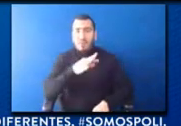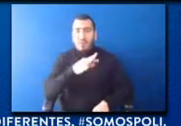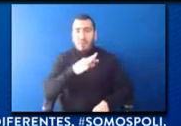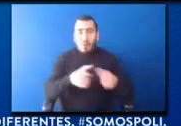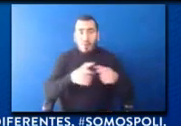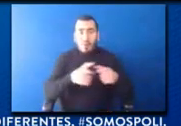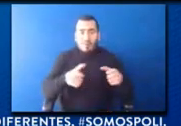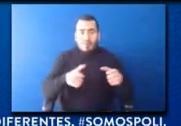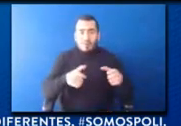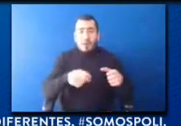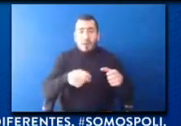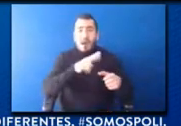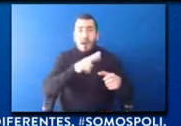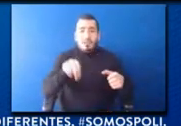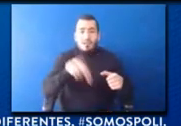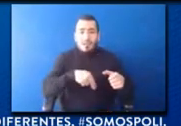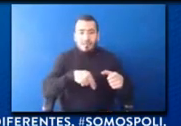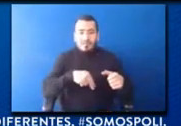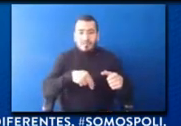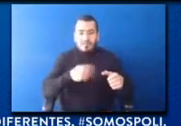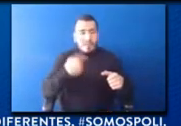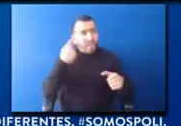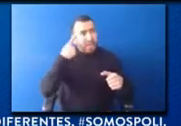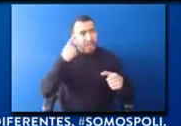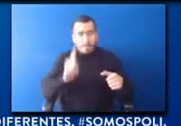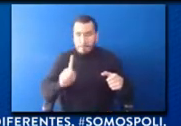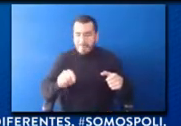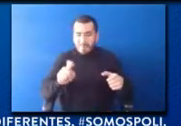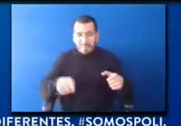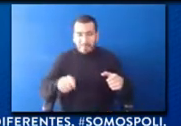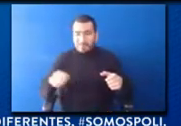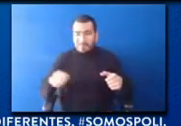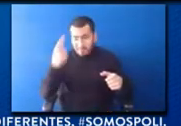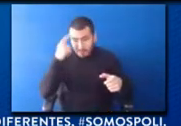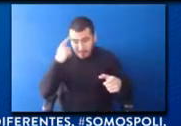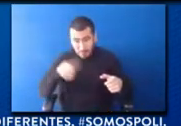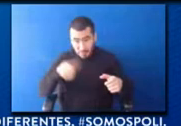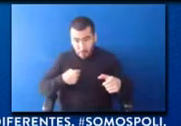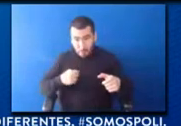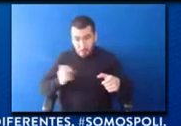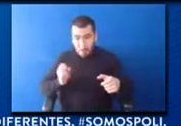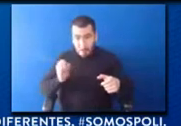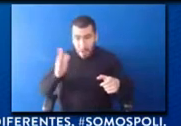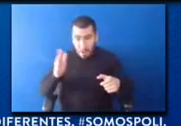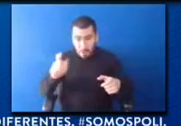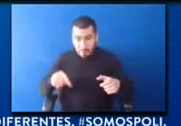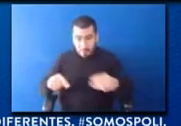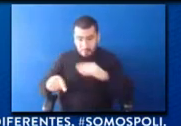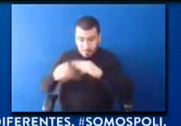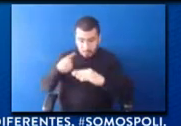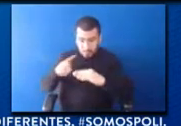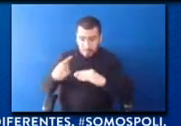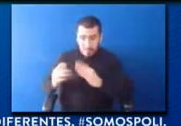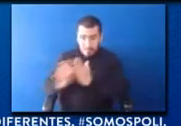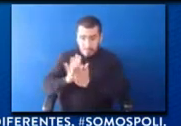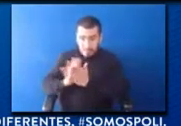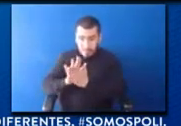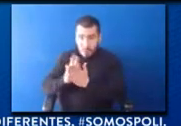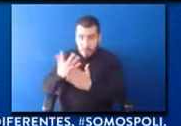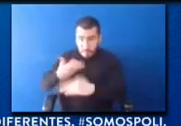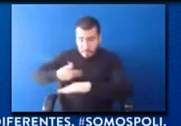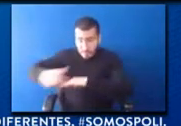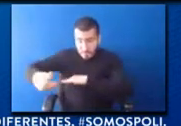y piénsenlo dos veces, las entidades financieras no piden esa información por email, las entidades financieras no los llaman a pedir sus